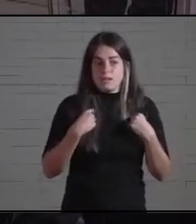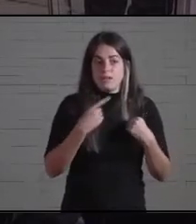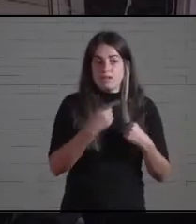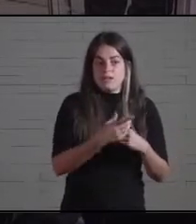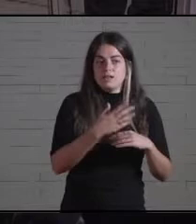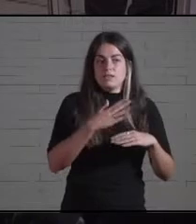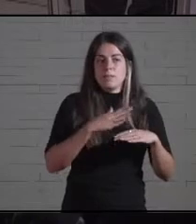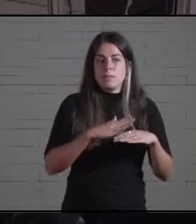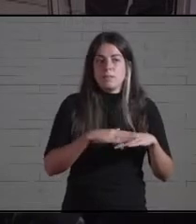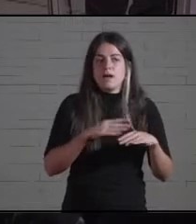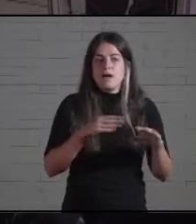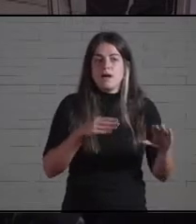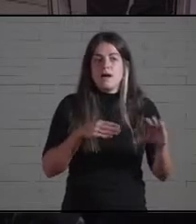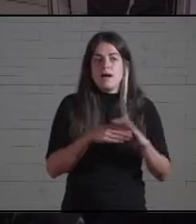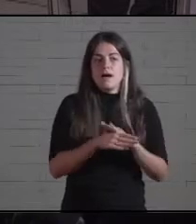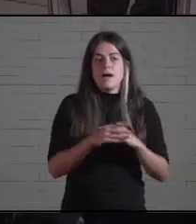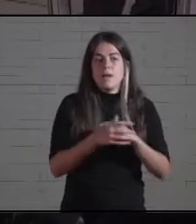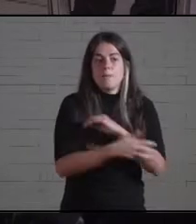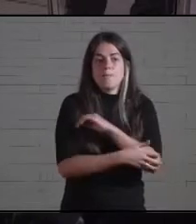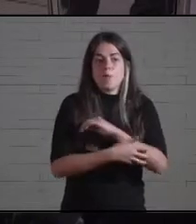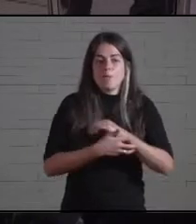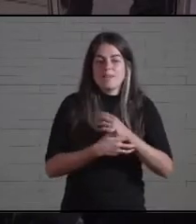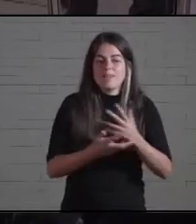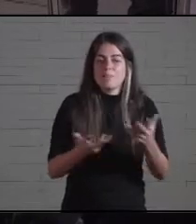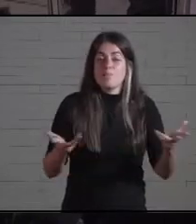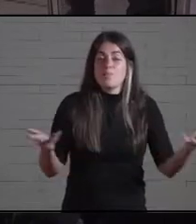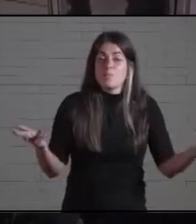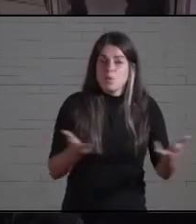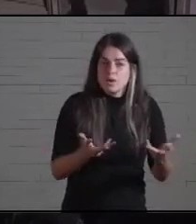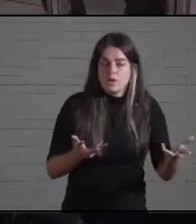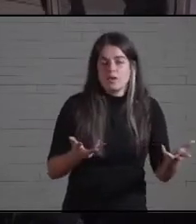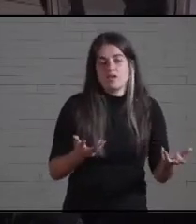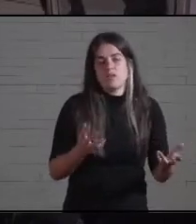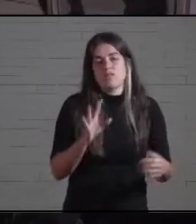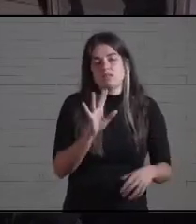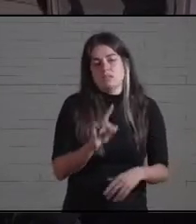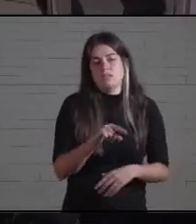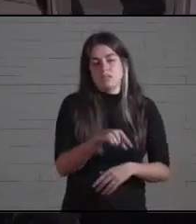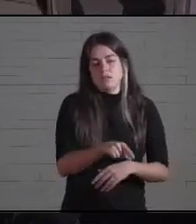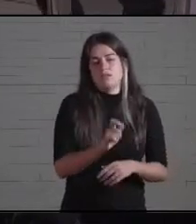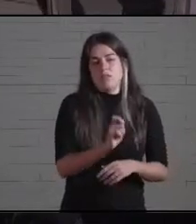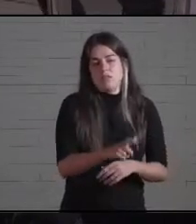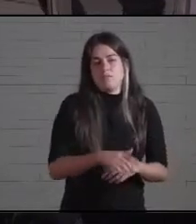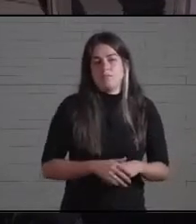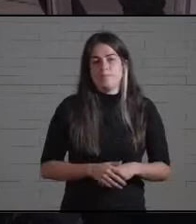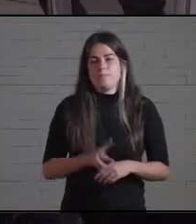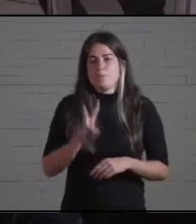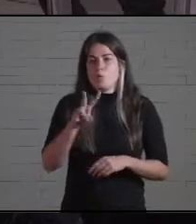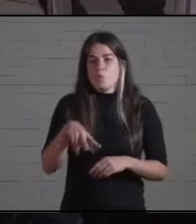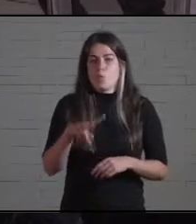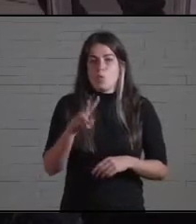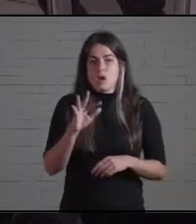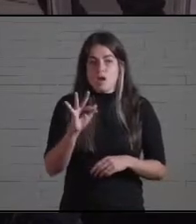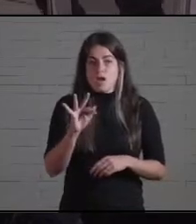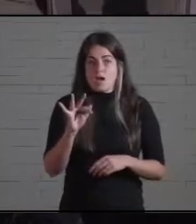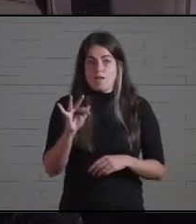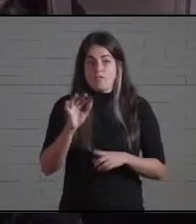la pobreza severa. Según la encuesta UNAF, que era la diapositiva